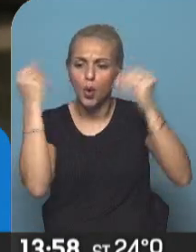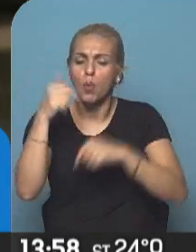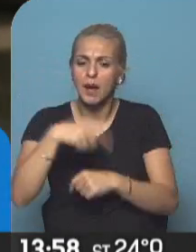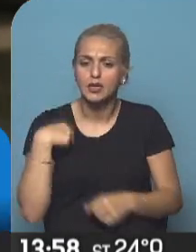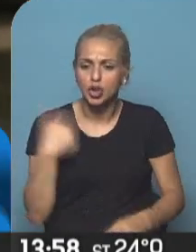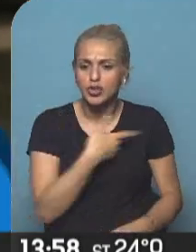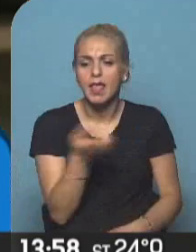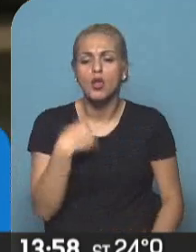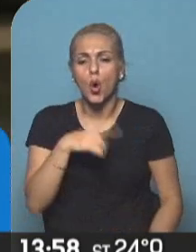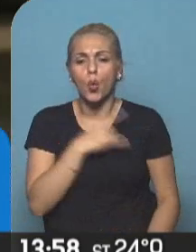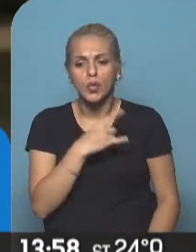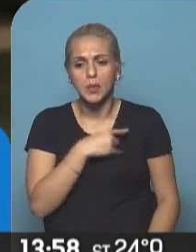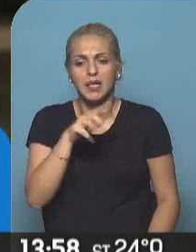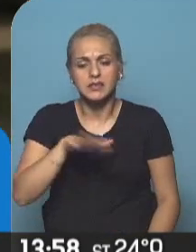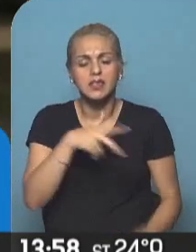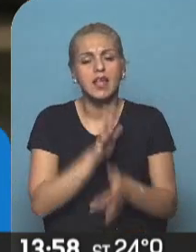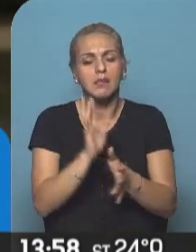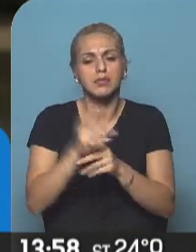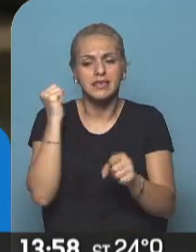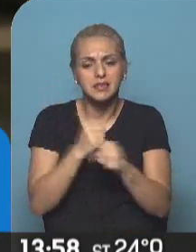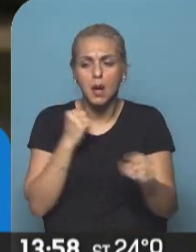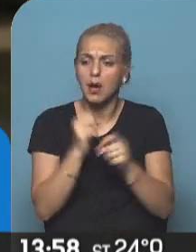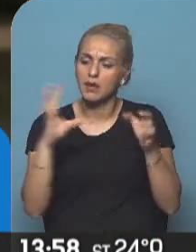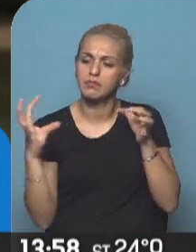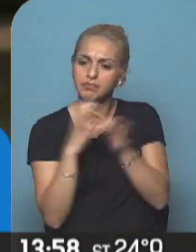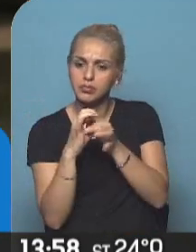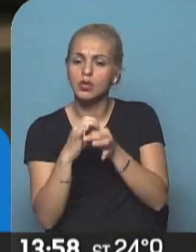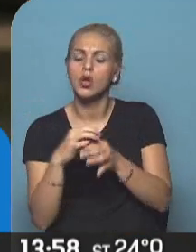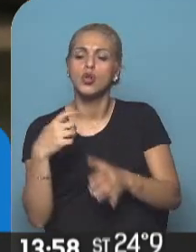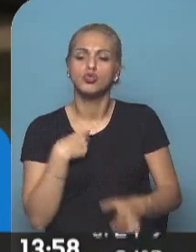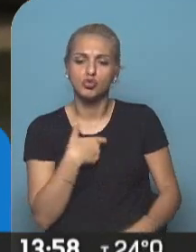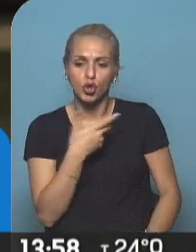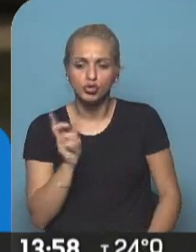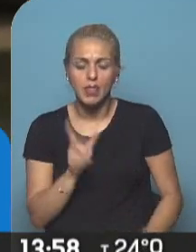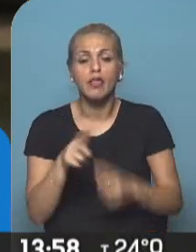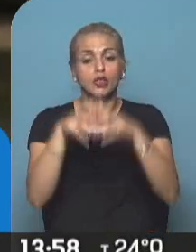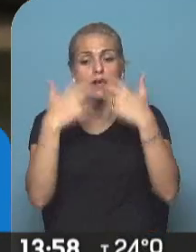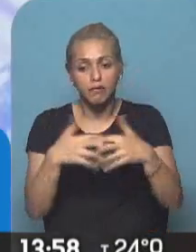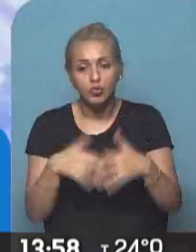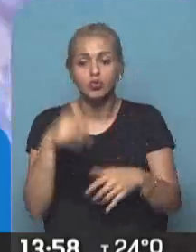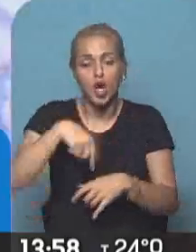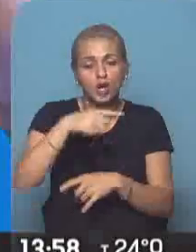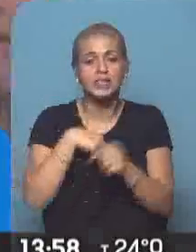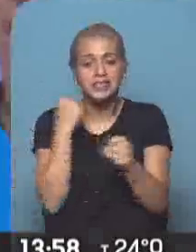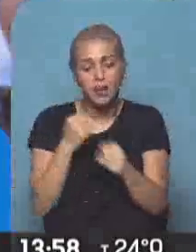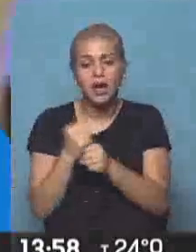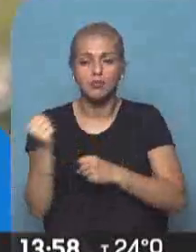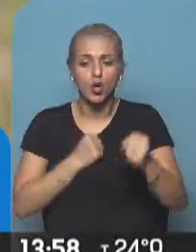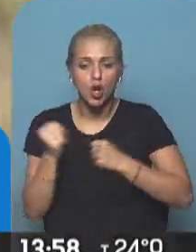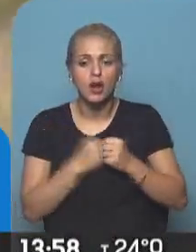tiene por función a veces realizar lazos con la sociedad entonces en función de esto hacemos la maratón